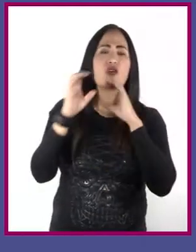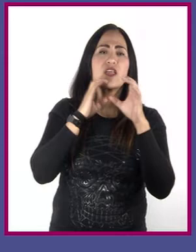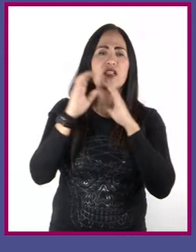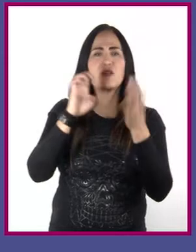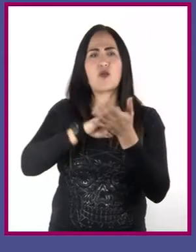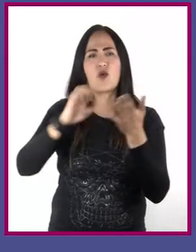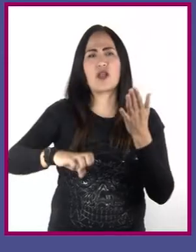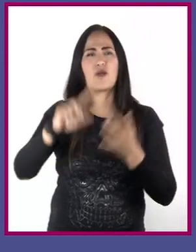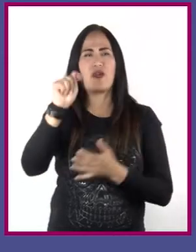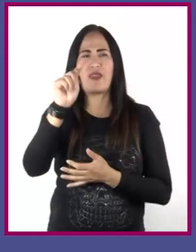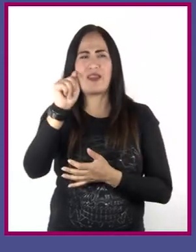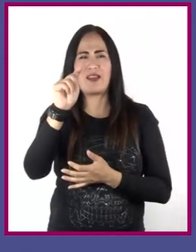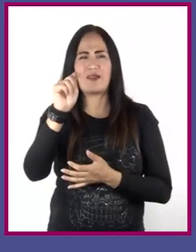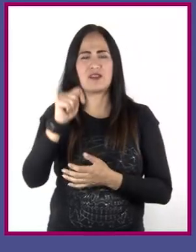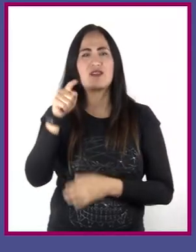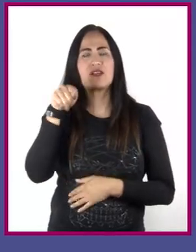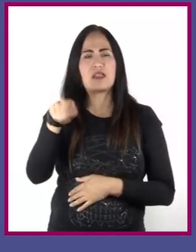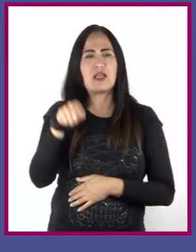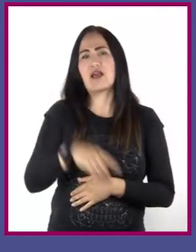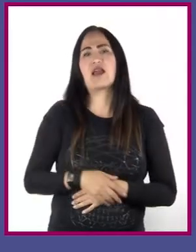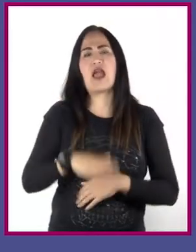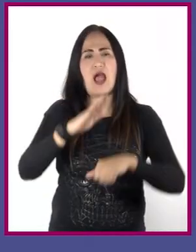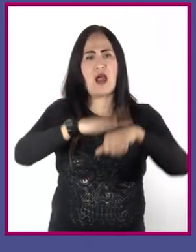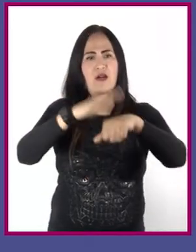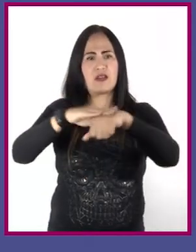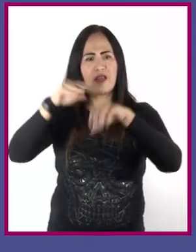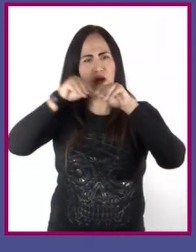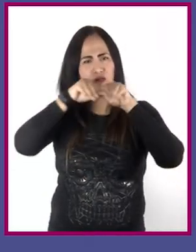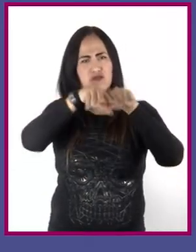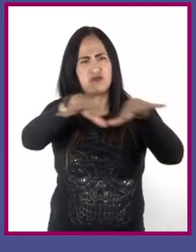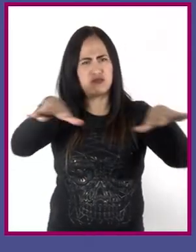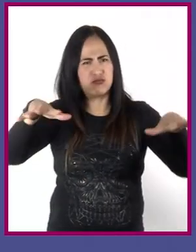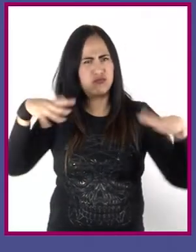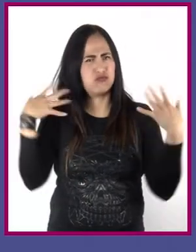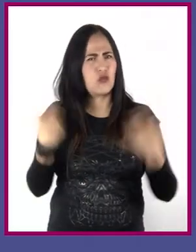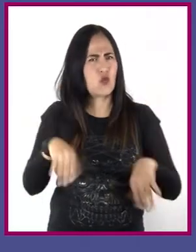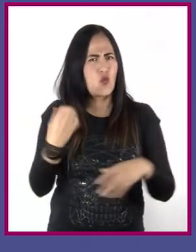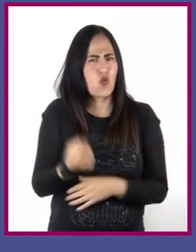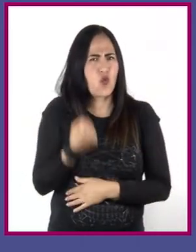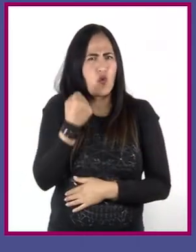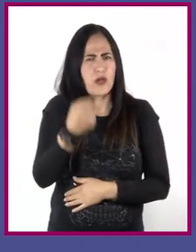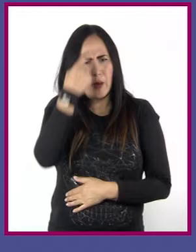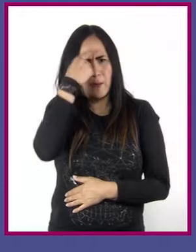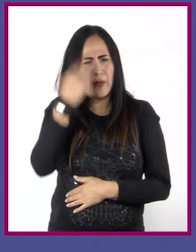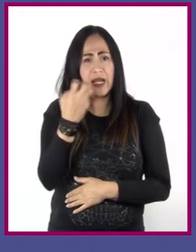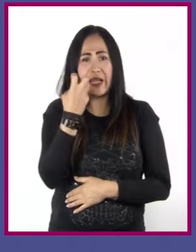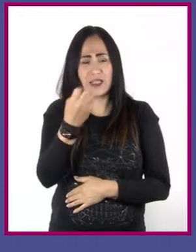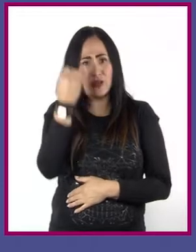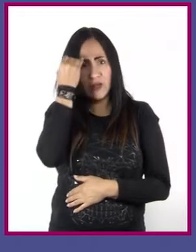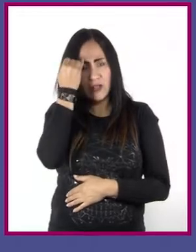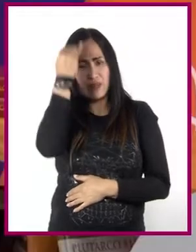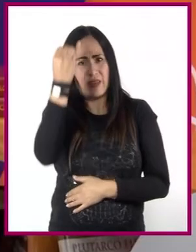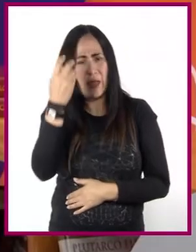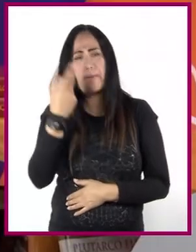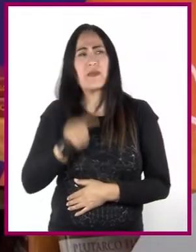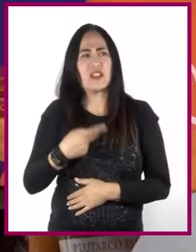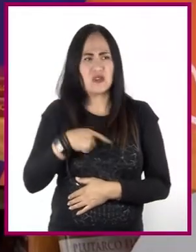televisión, han hecho y están haciendo campañas realmente potentes para que esta idea cale en la